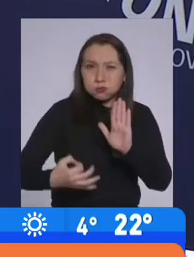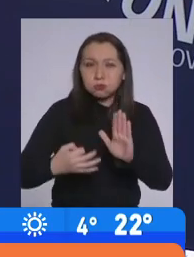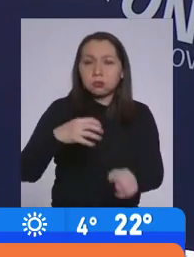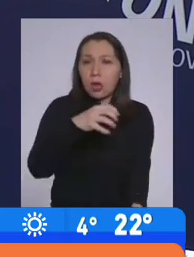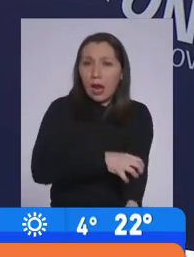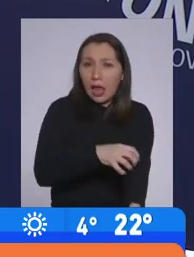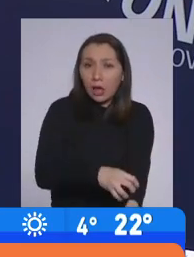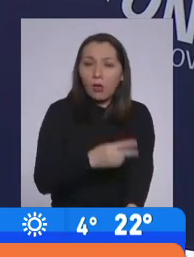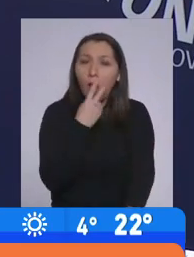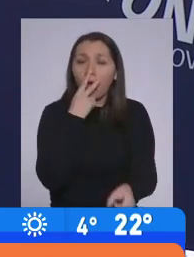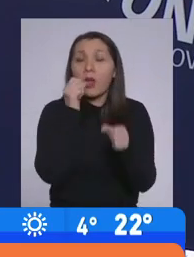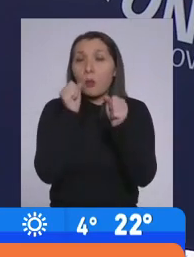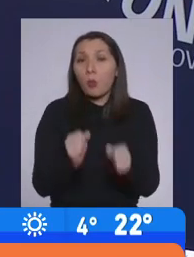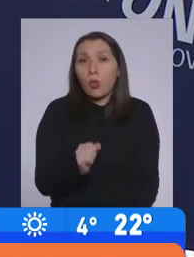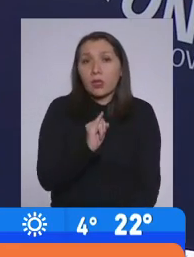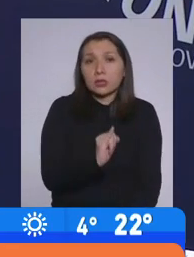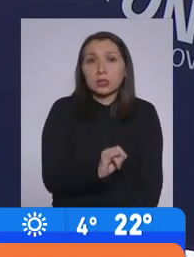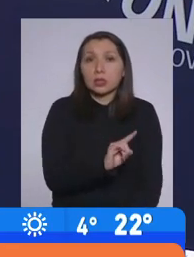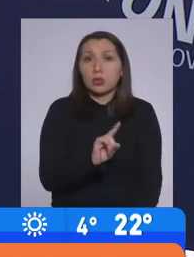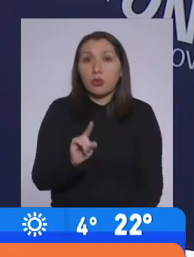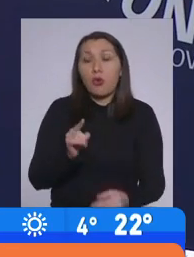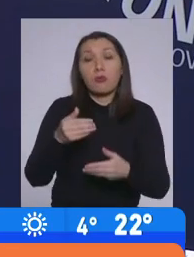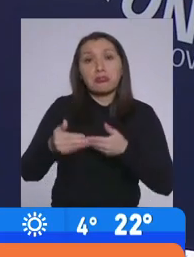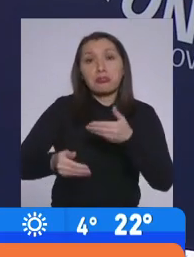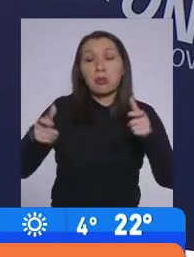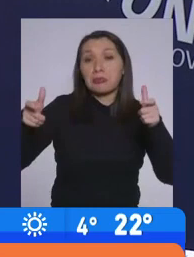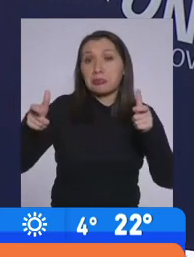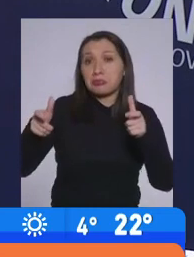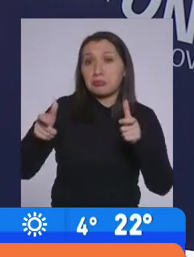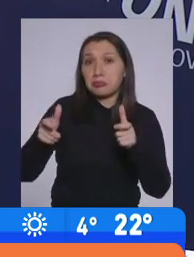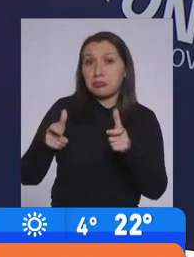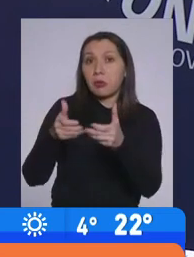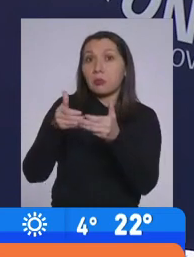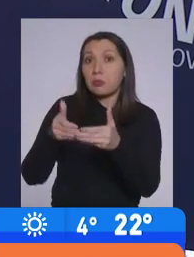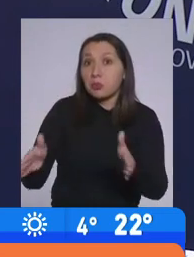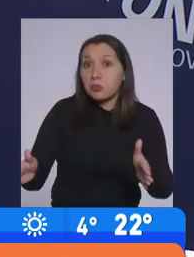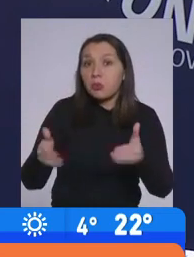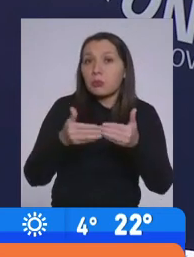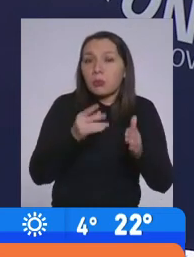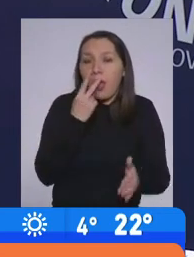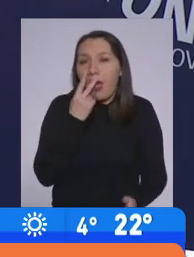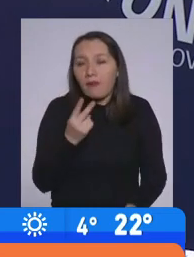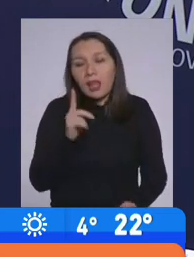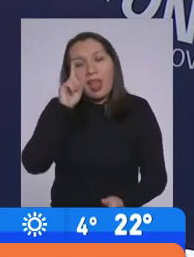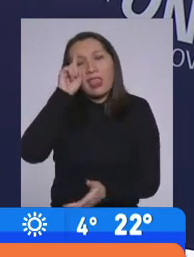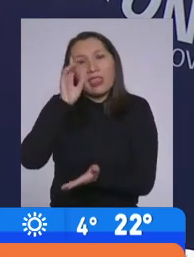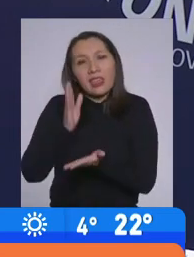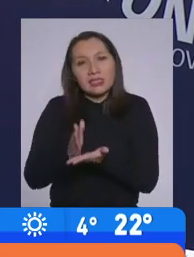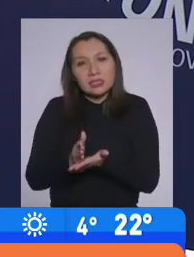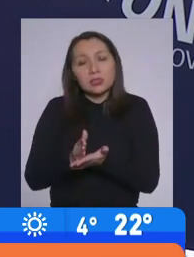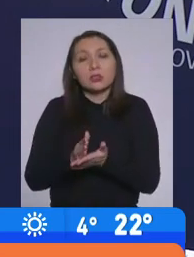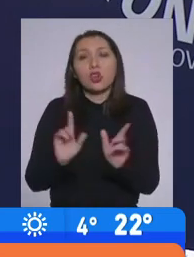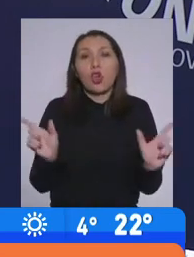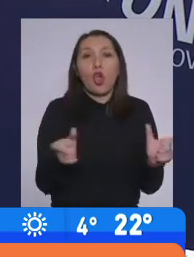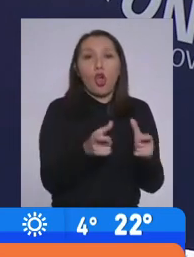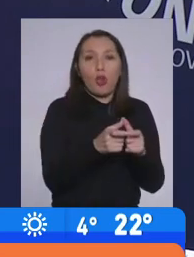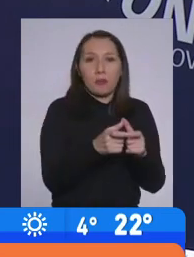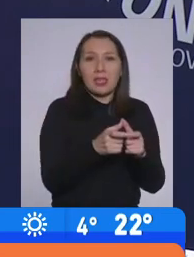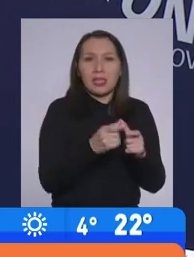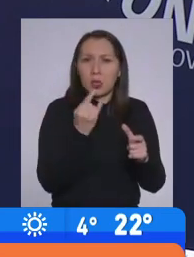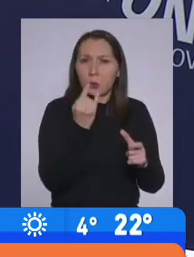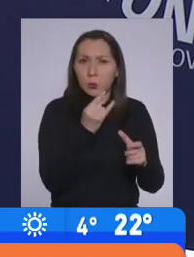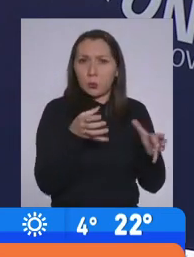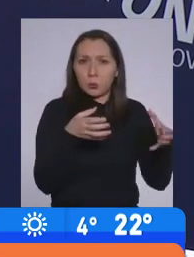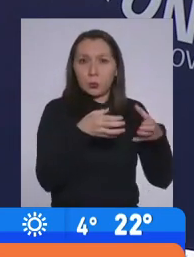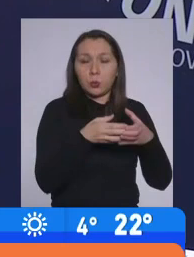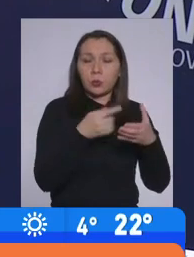para poder ver la posibilidad de seguir evolucionando nueva apertura es una decisión que tomamos en el comité de crisis que